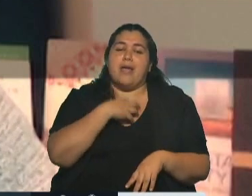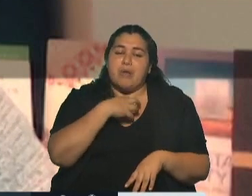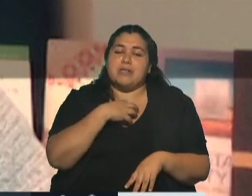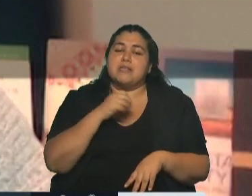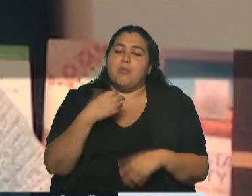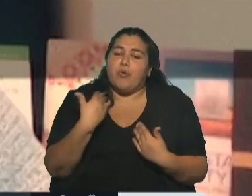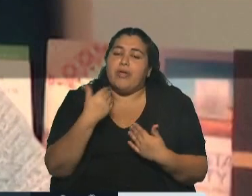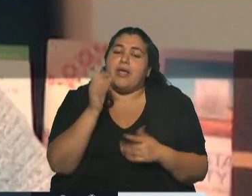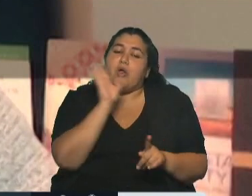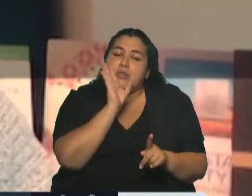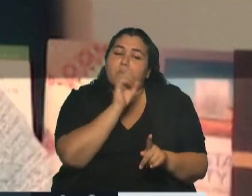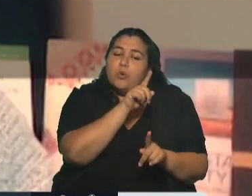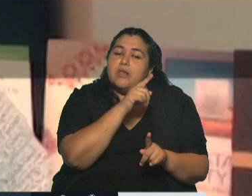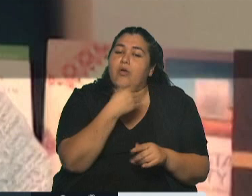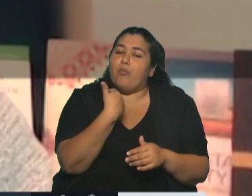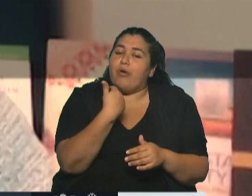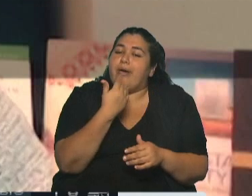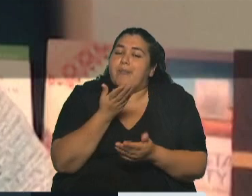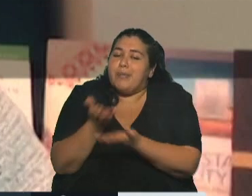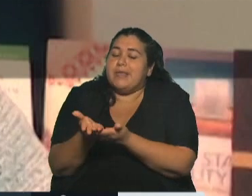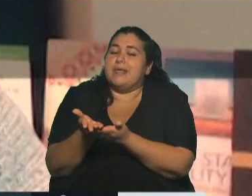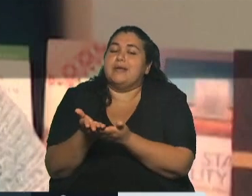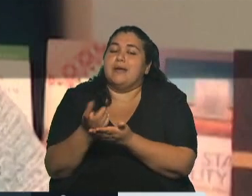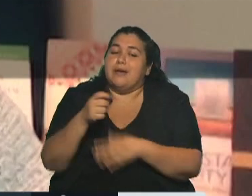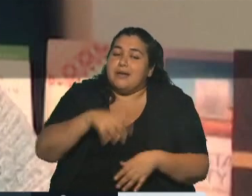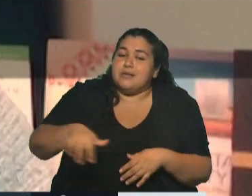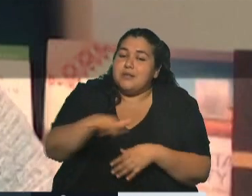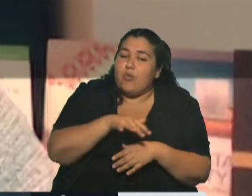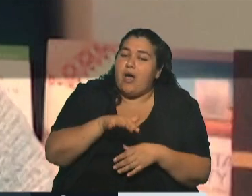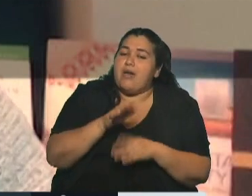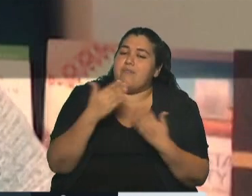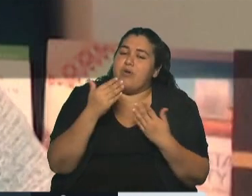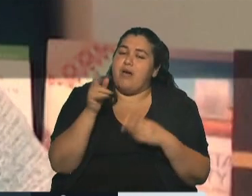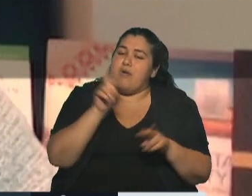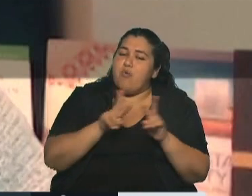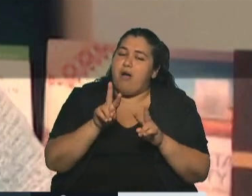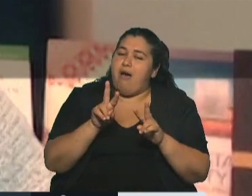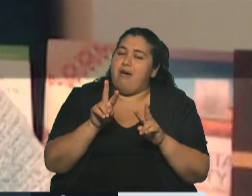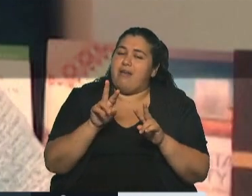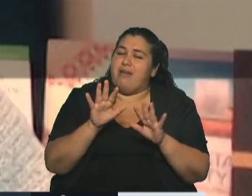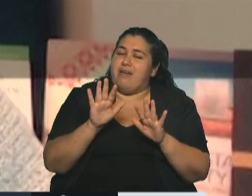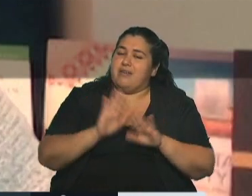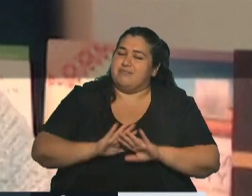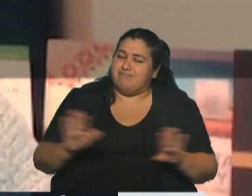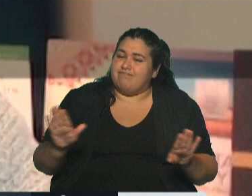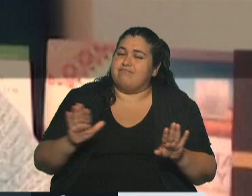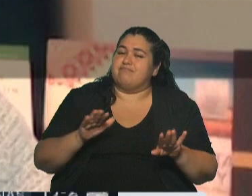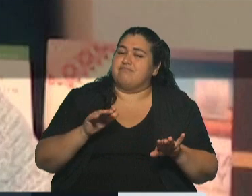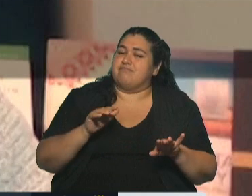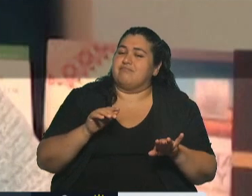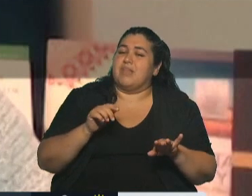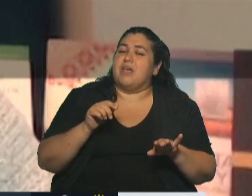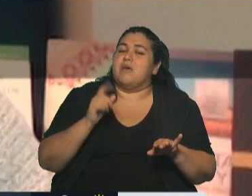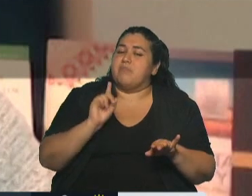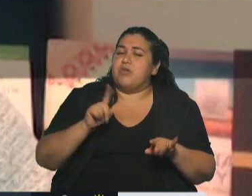to pull back from its posture in the region, both its direct and ongoing support to Israel's war in Gaza, but also, of